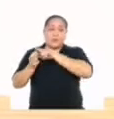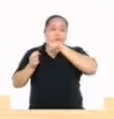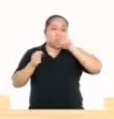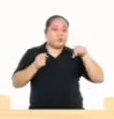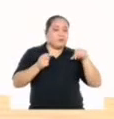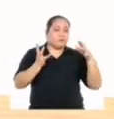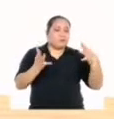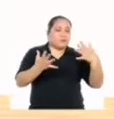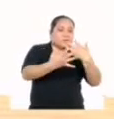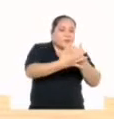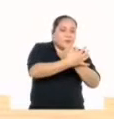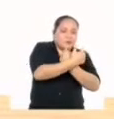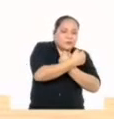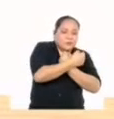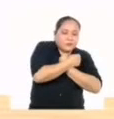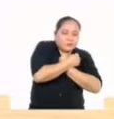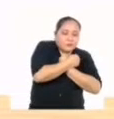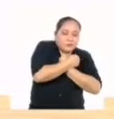Hacia el otro lado,